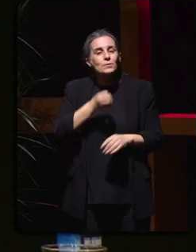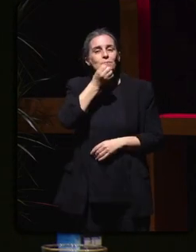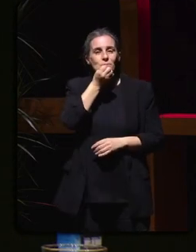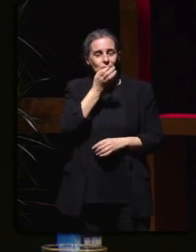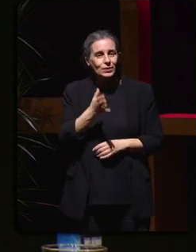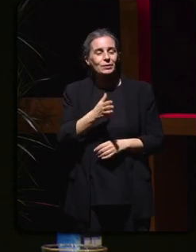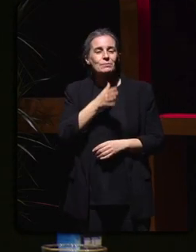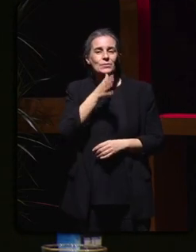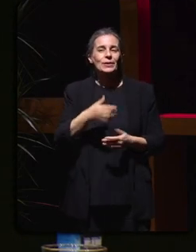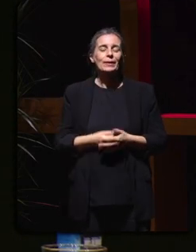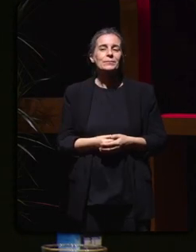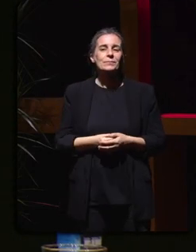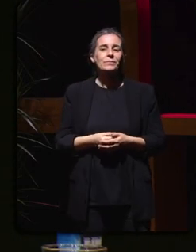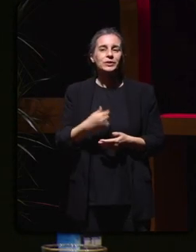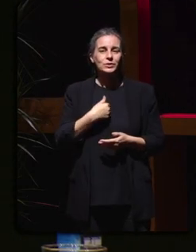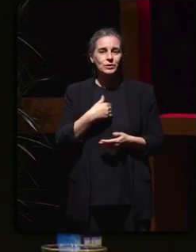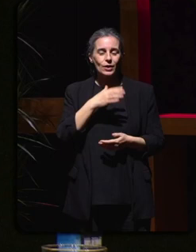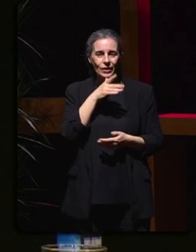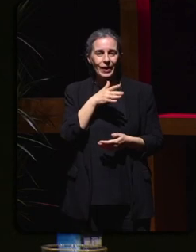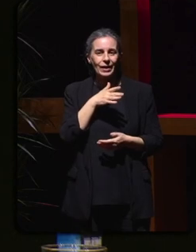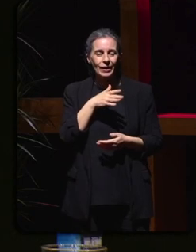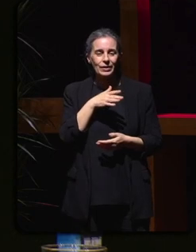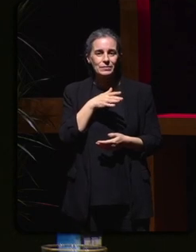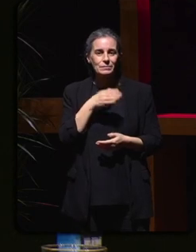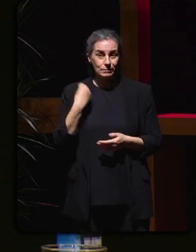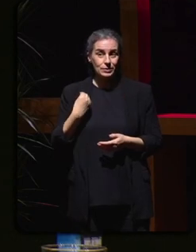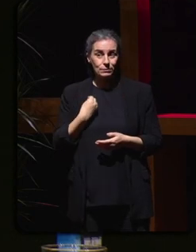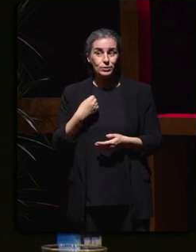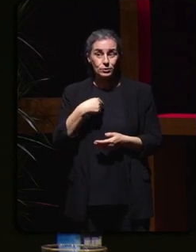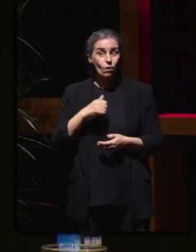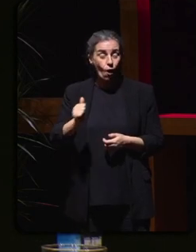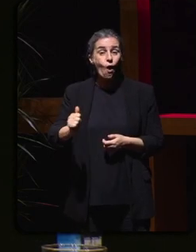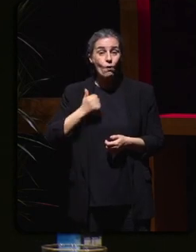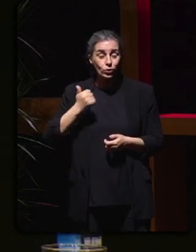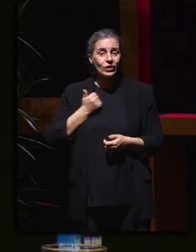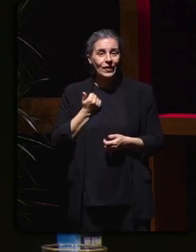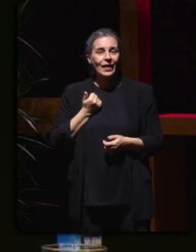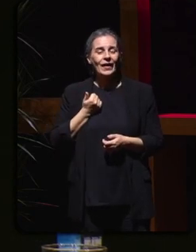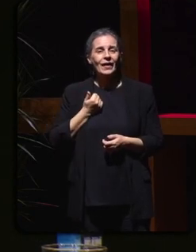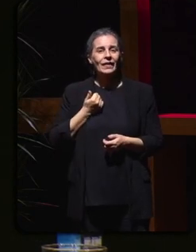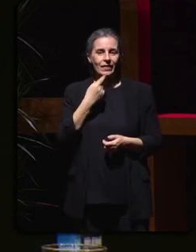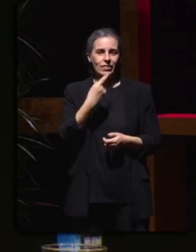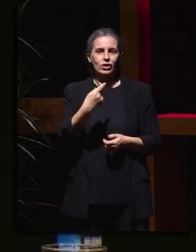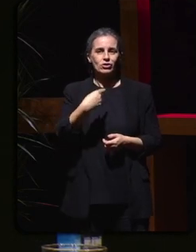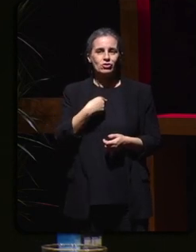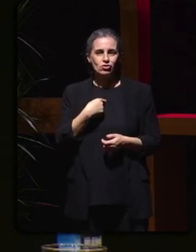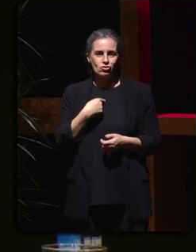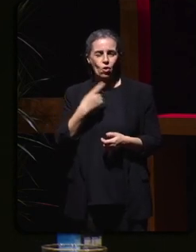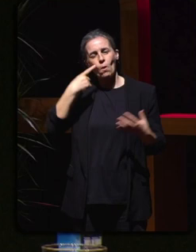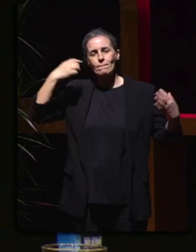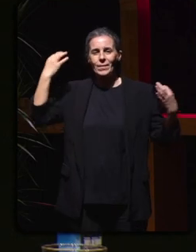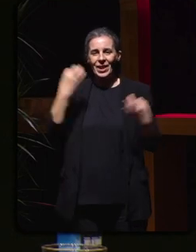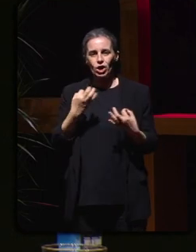acabo de me ha dado estar aquí me ha dado la oportunidad primero de decir que soy una peligrosa